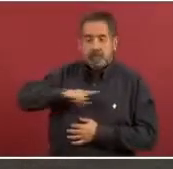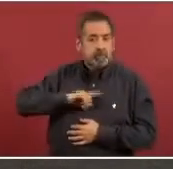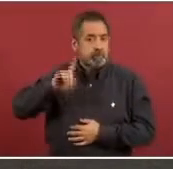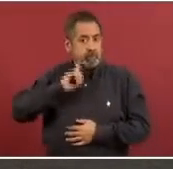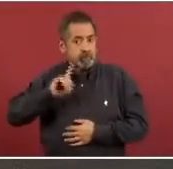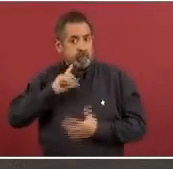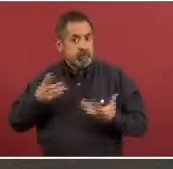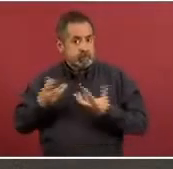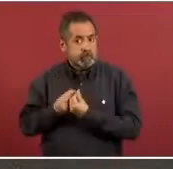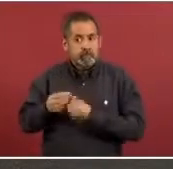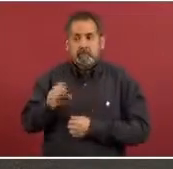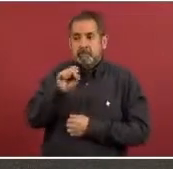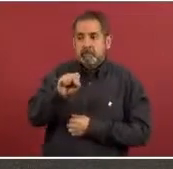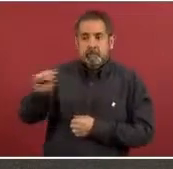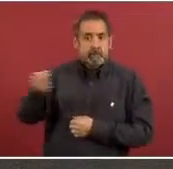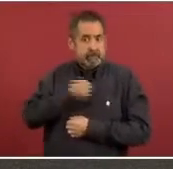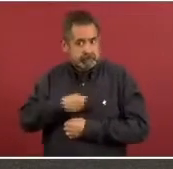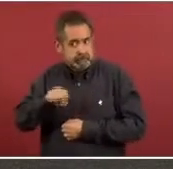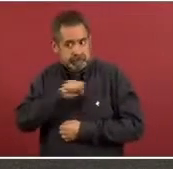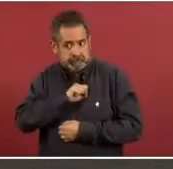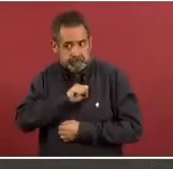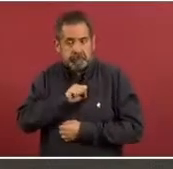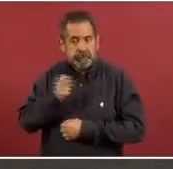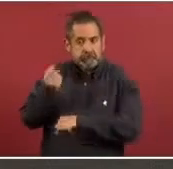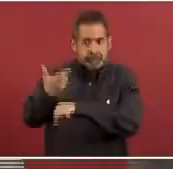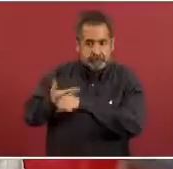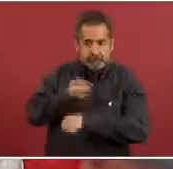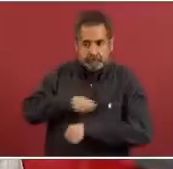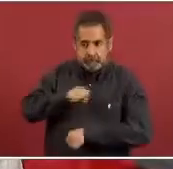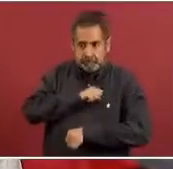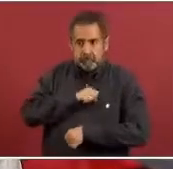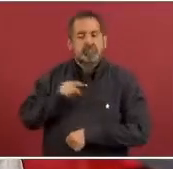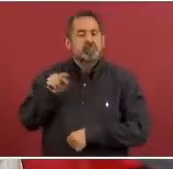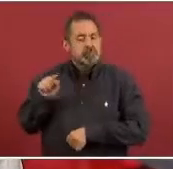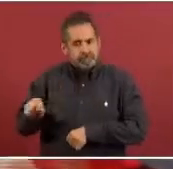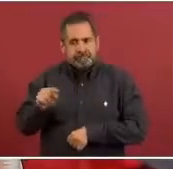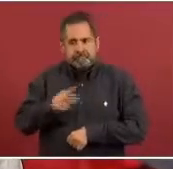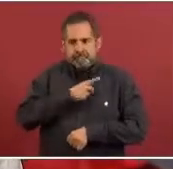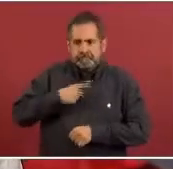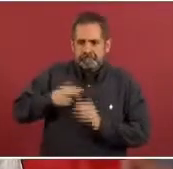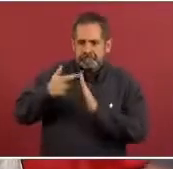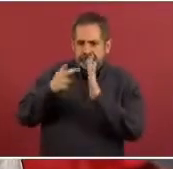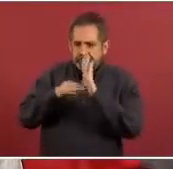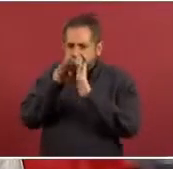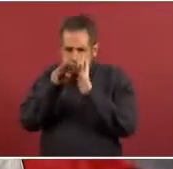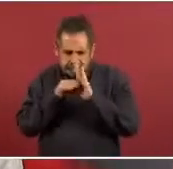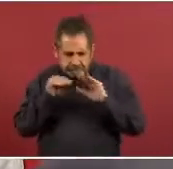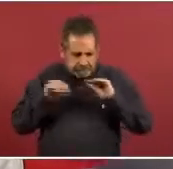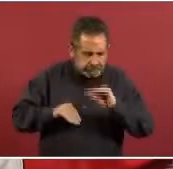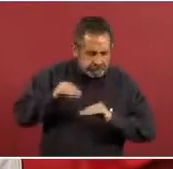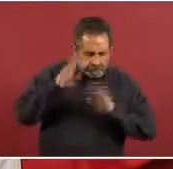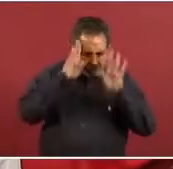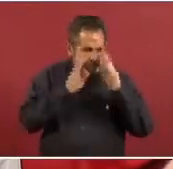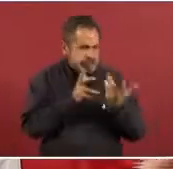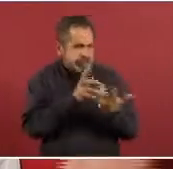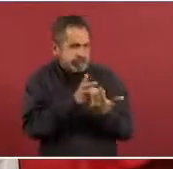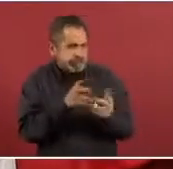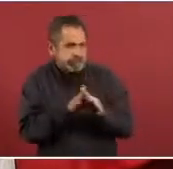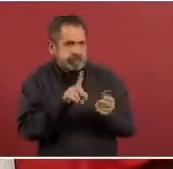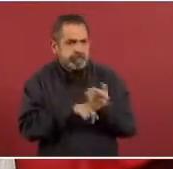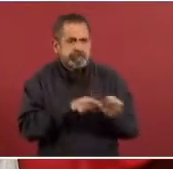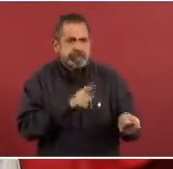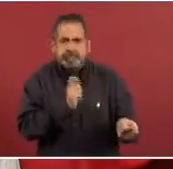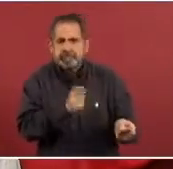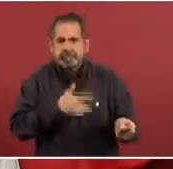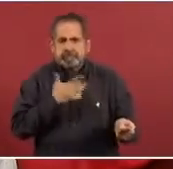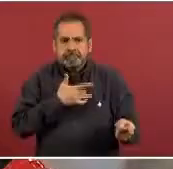de Salud, es prioritario que estas medidas también se adapten y contemplen a situaciones potenciales,